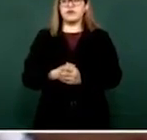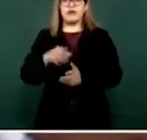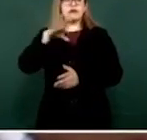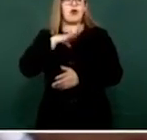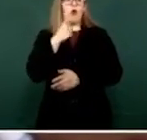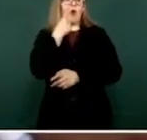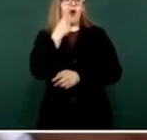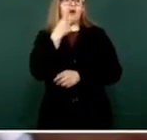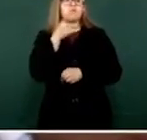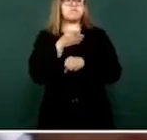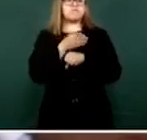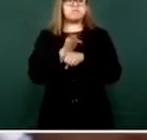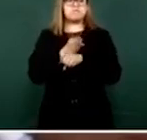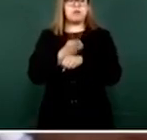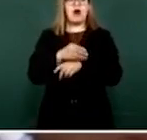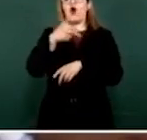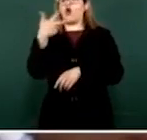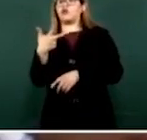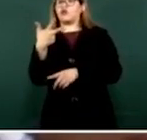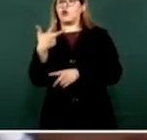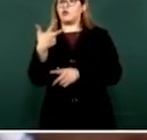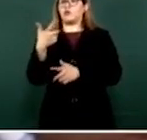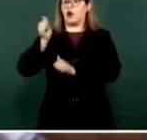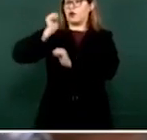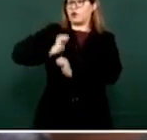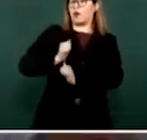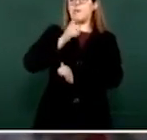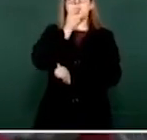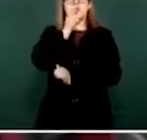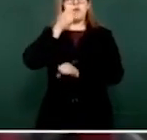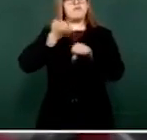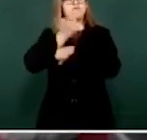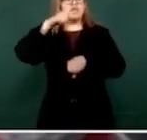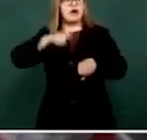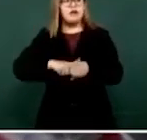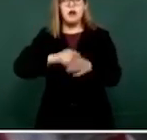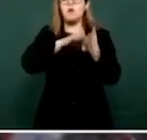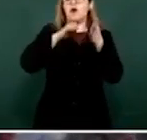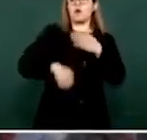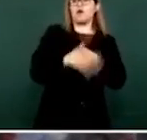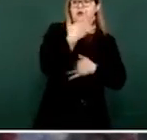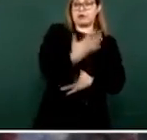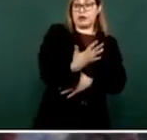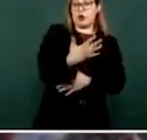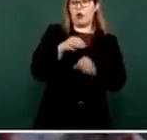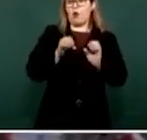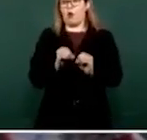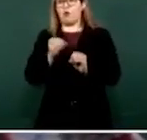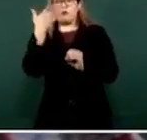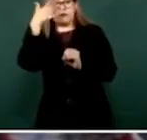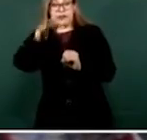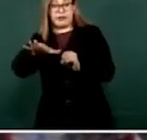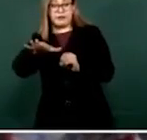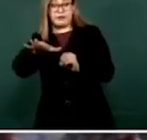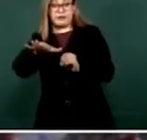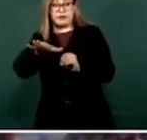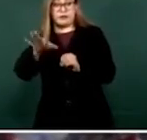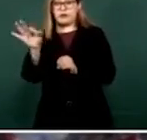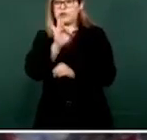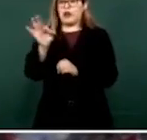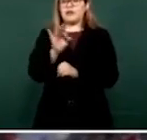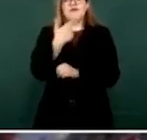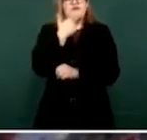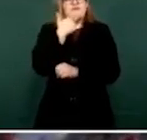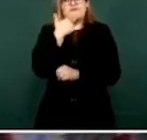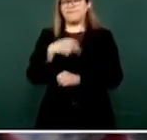patrulla, 8 elementos. La Policía Estatal, por ejemplo, tiene 5 patrullas o hasta 10. La mayoría no